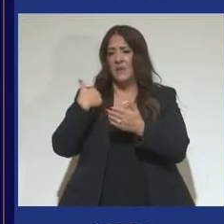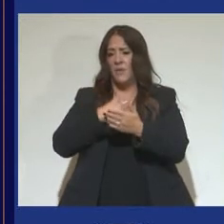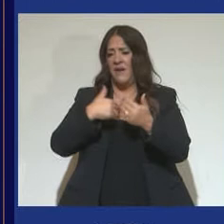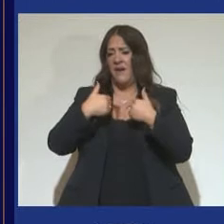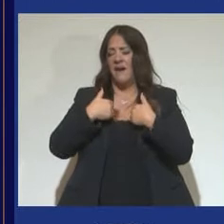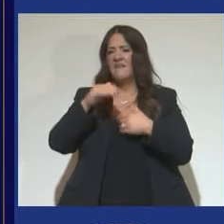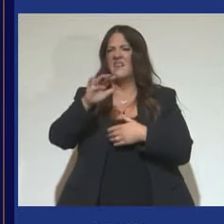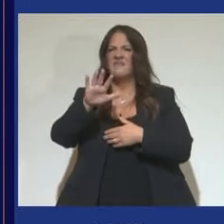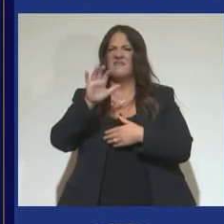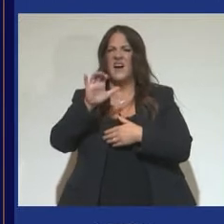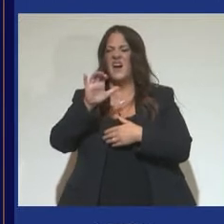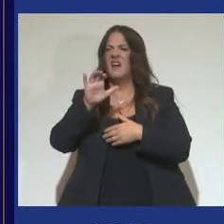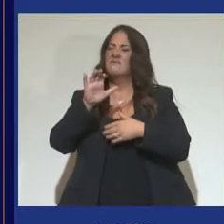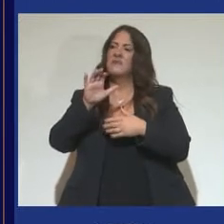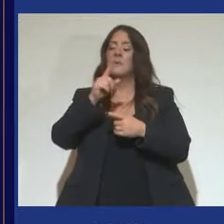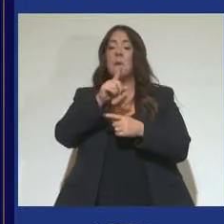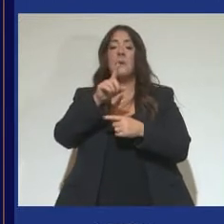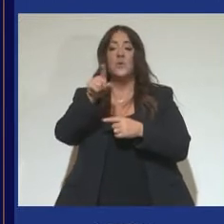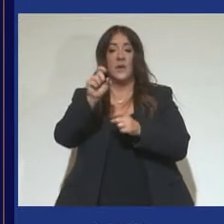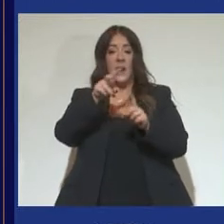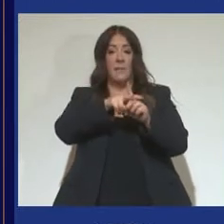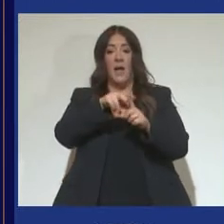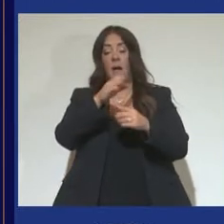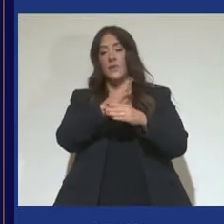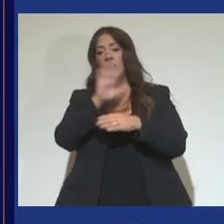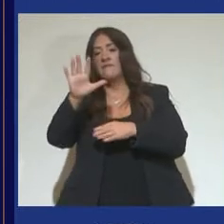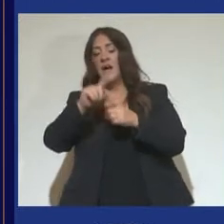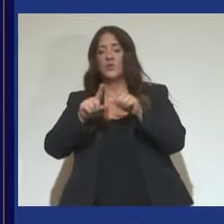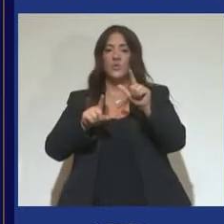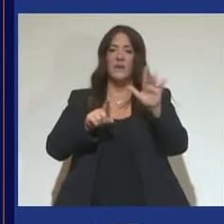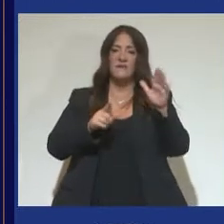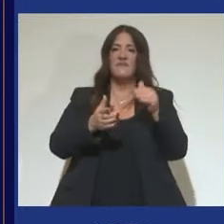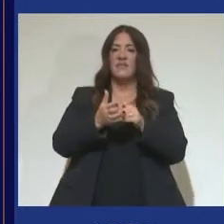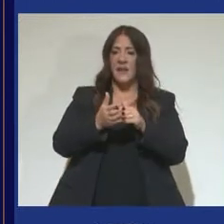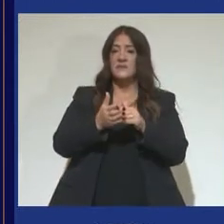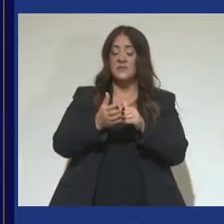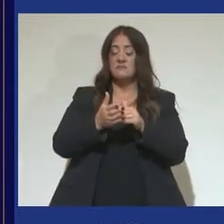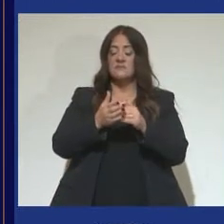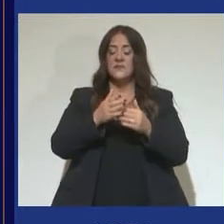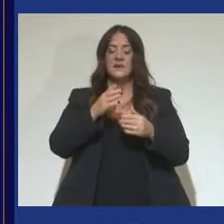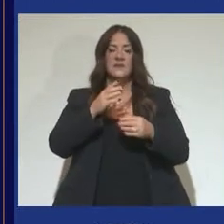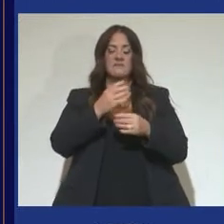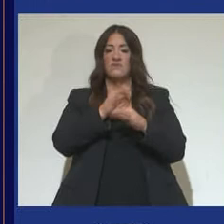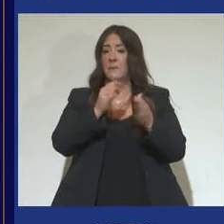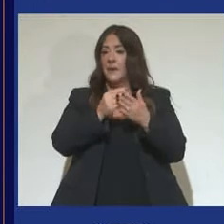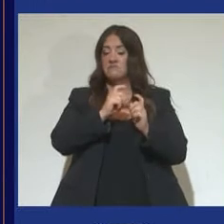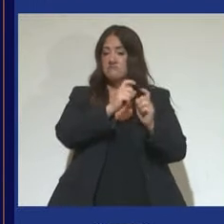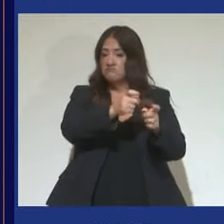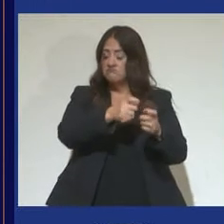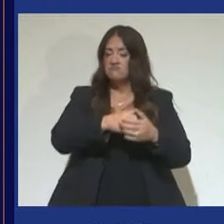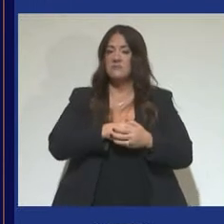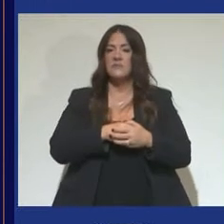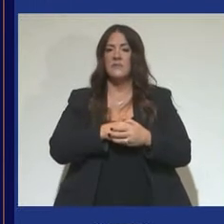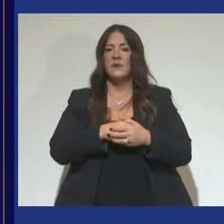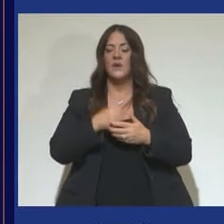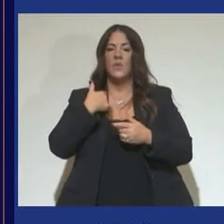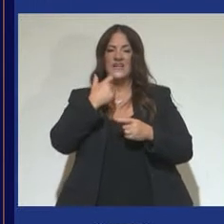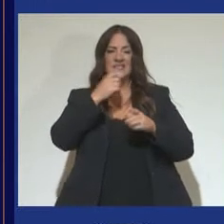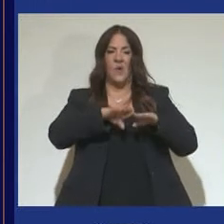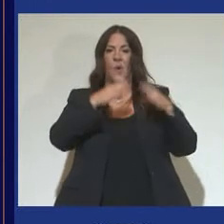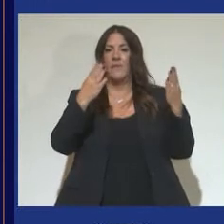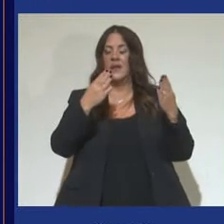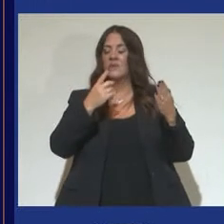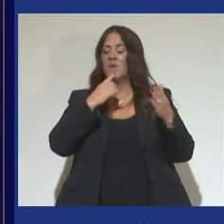que ya existe son los premios a pequeños en pequeñas empresas de 575 millones de dólares de hecho ya hemos abierto este